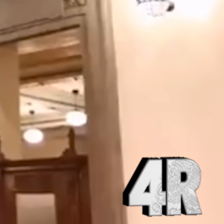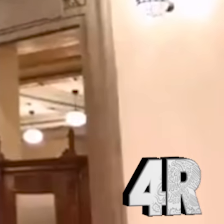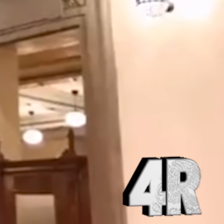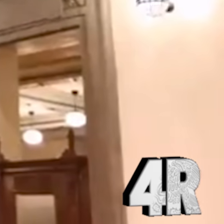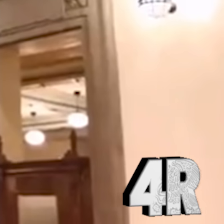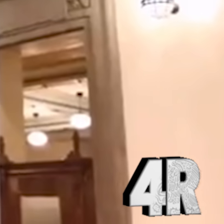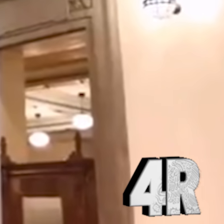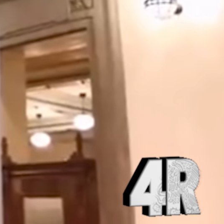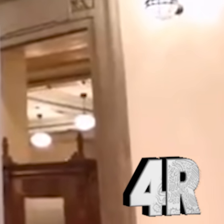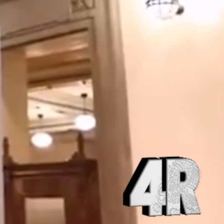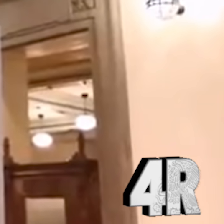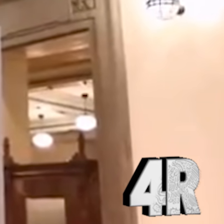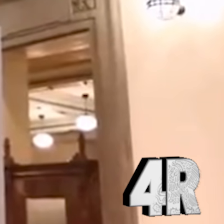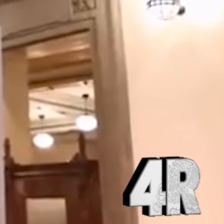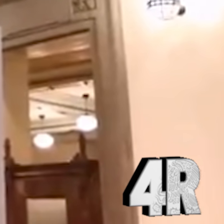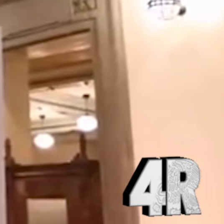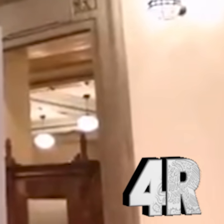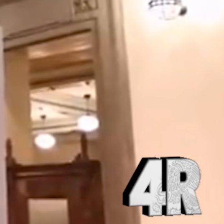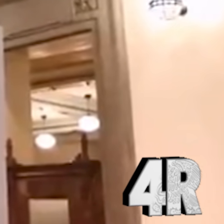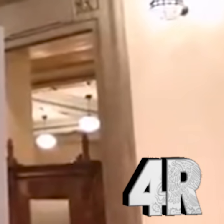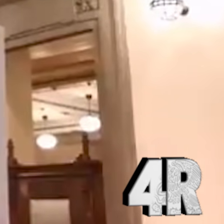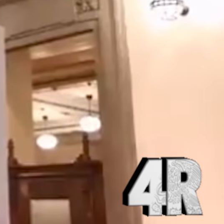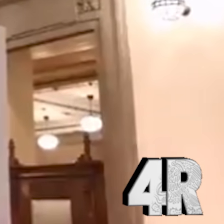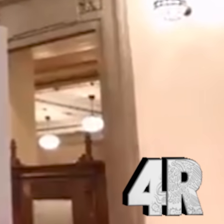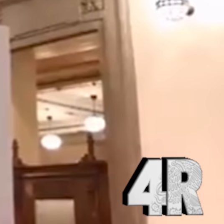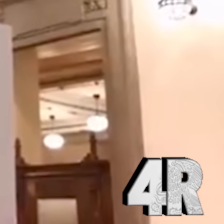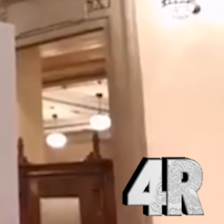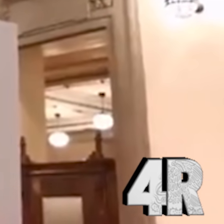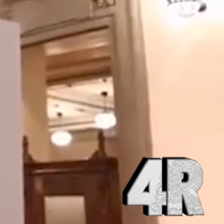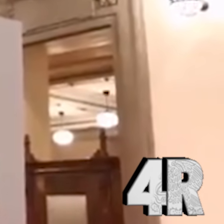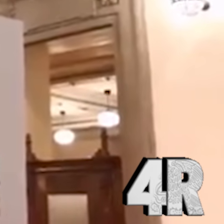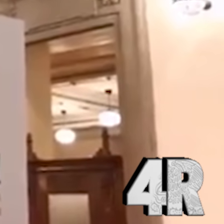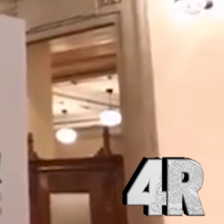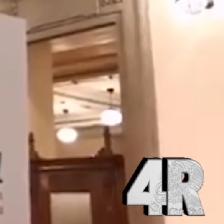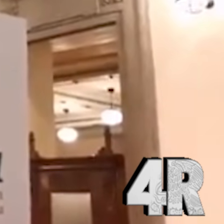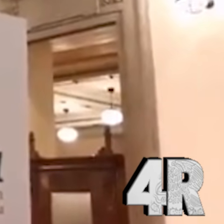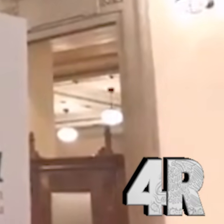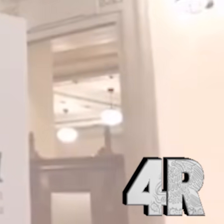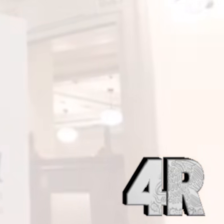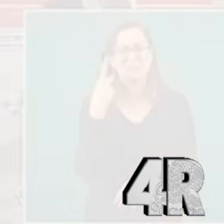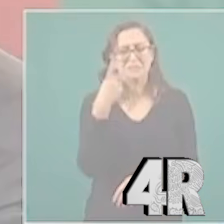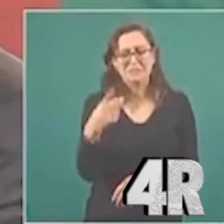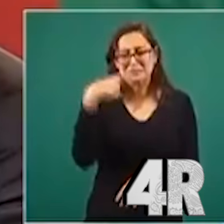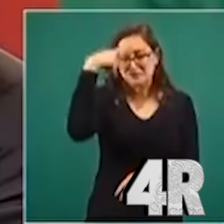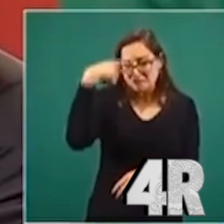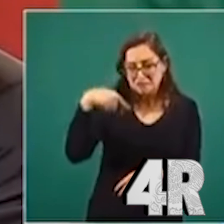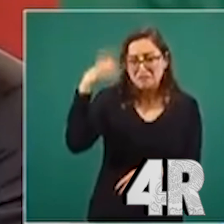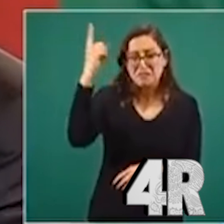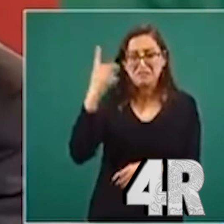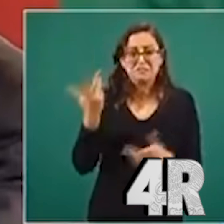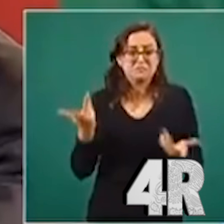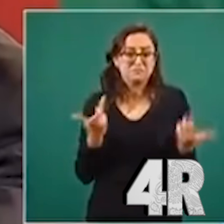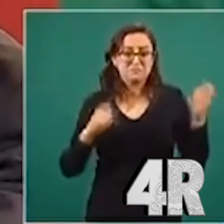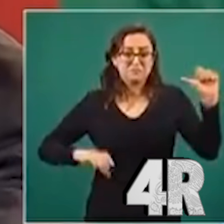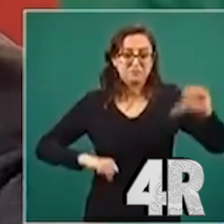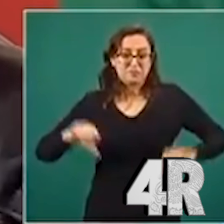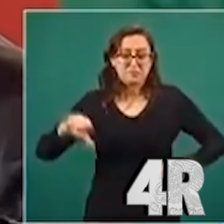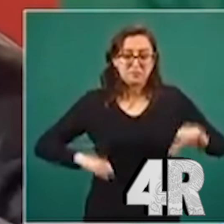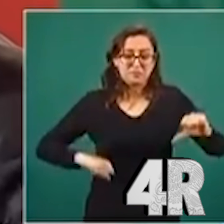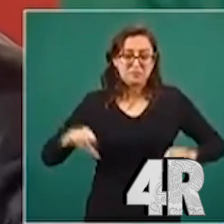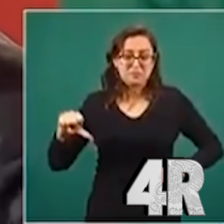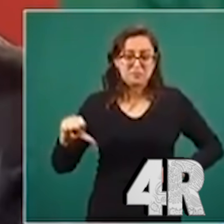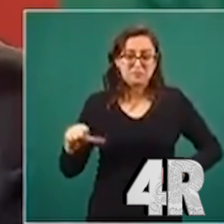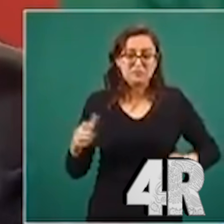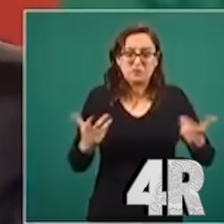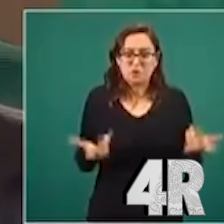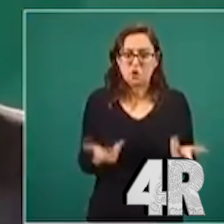el espíritu y en 2021 contribuyan con el pueblo de México. Ojalá. Y sí, ciudadanos, ya sabemos, este tipo